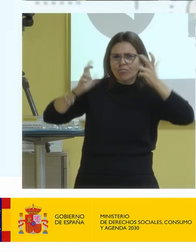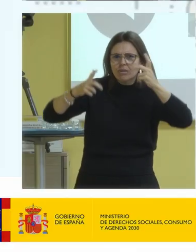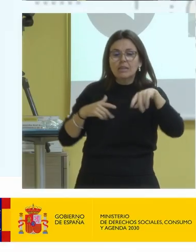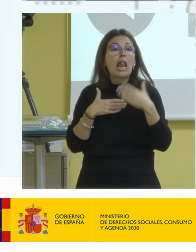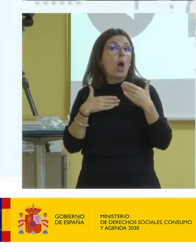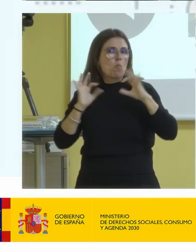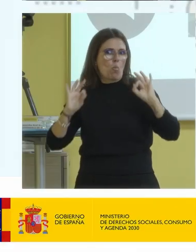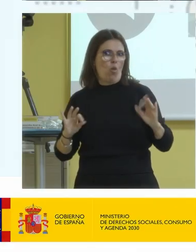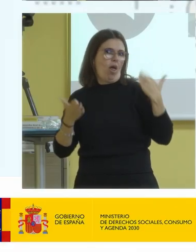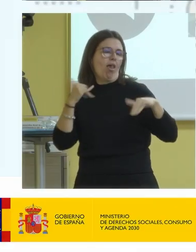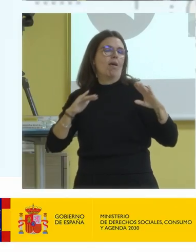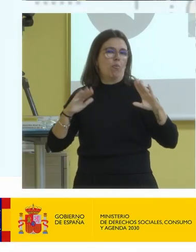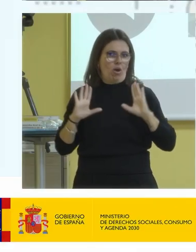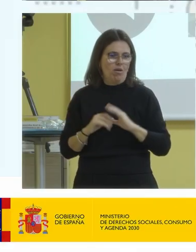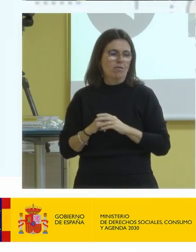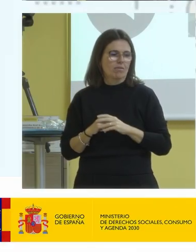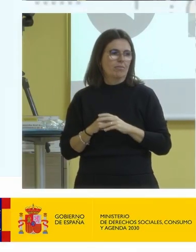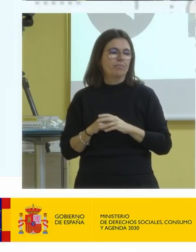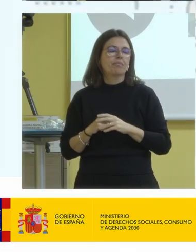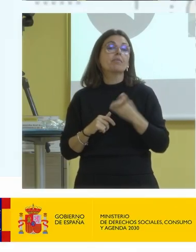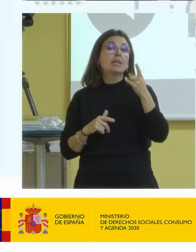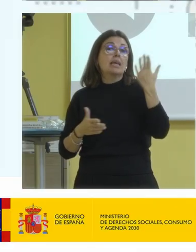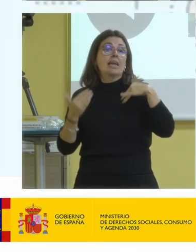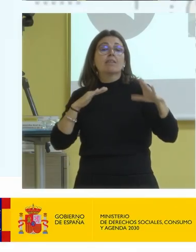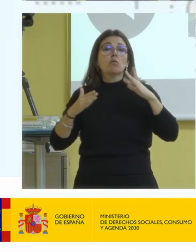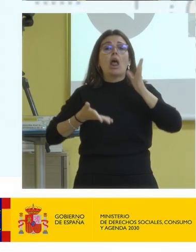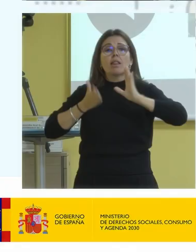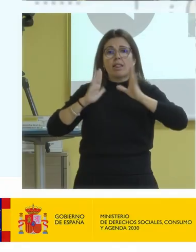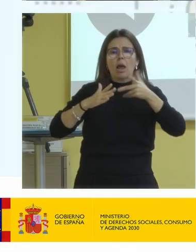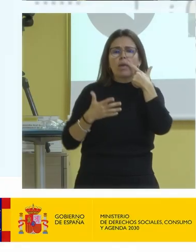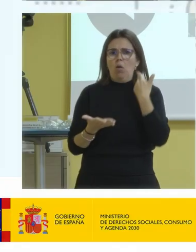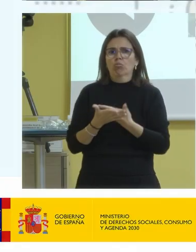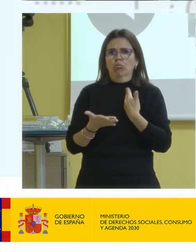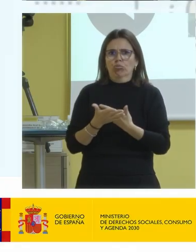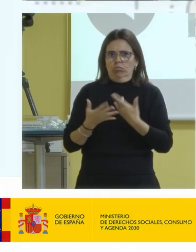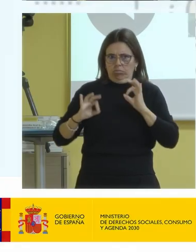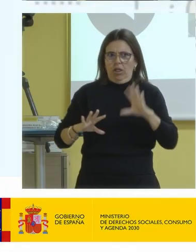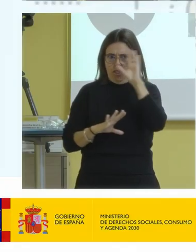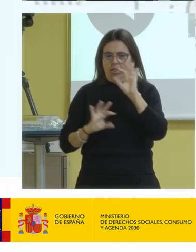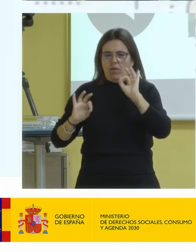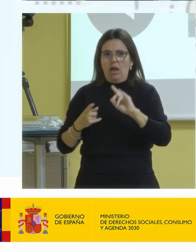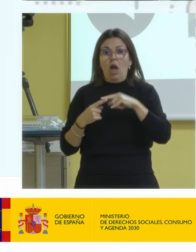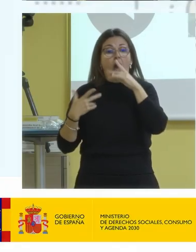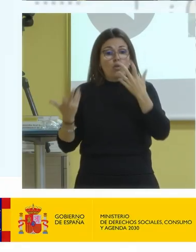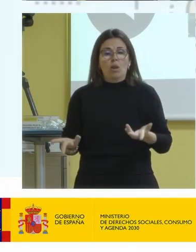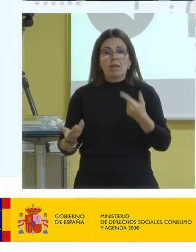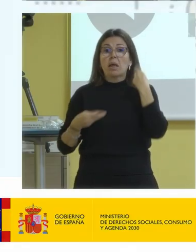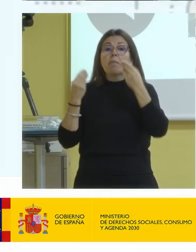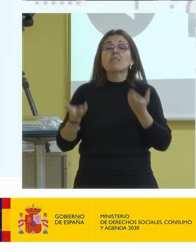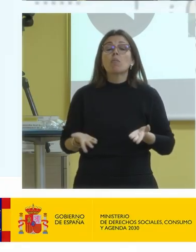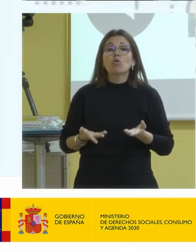la moda, era la época, ¿vale? En ese momento era una terapia contrastada, basada en evidencia. Hoy, ¿qué pensamos de